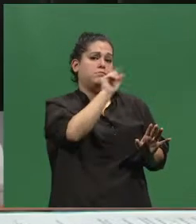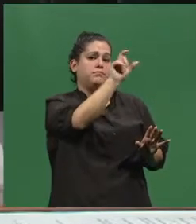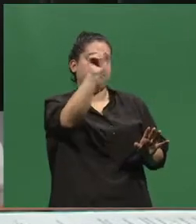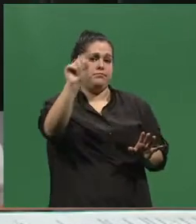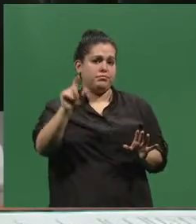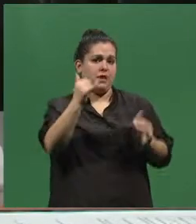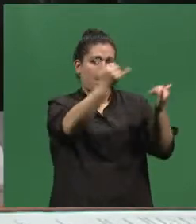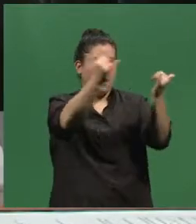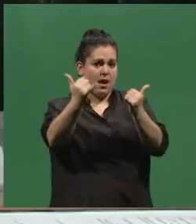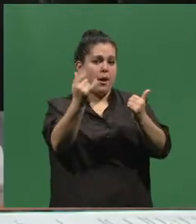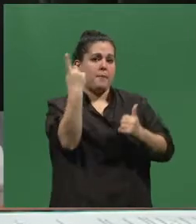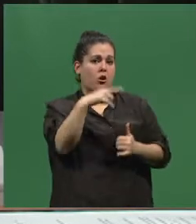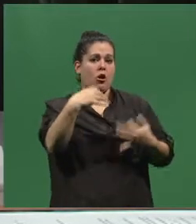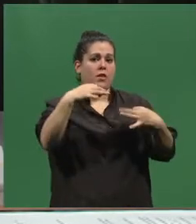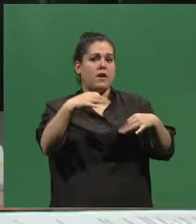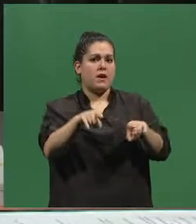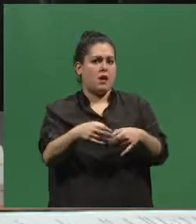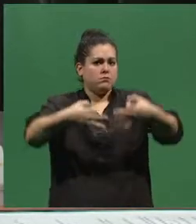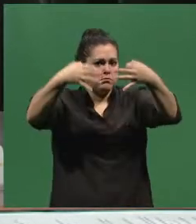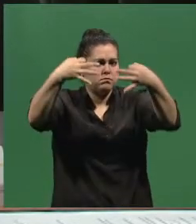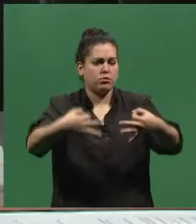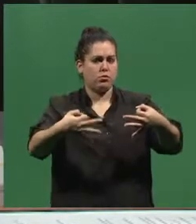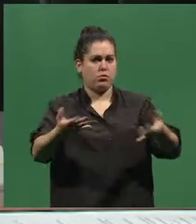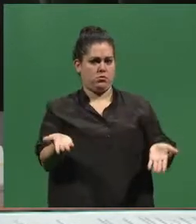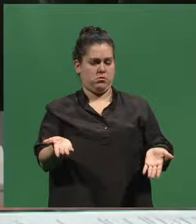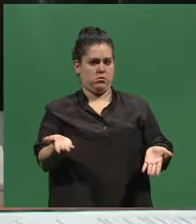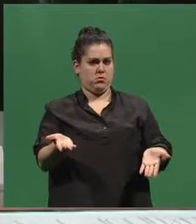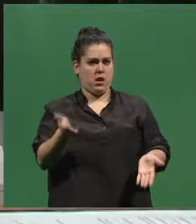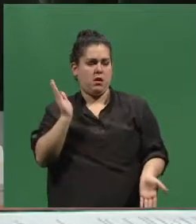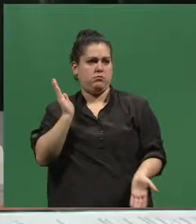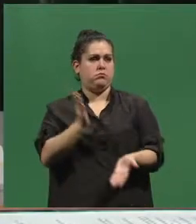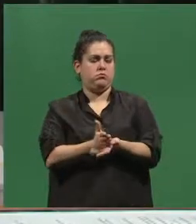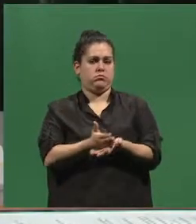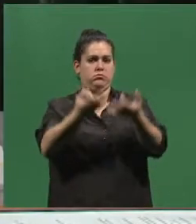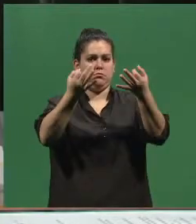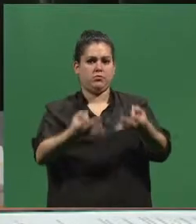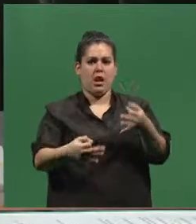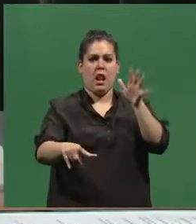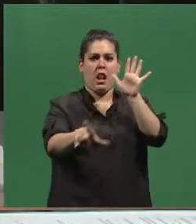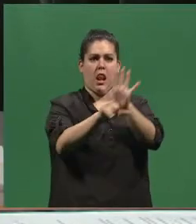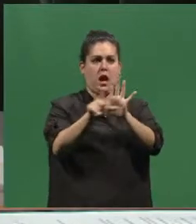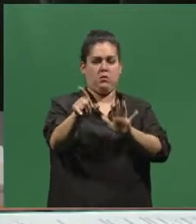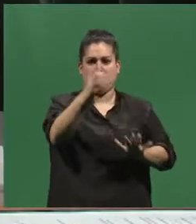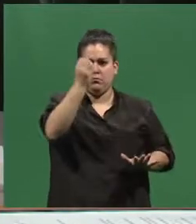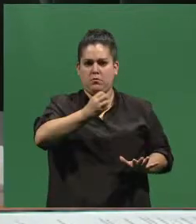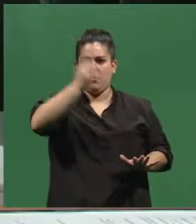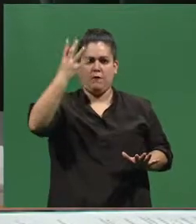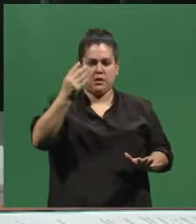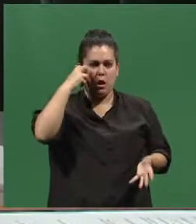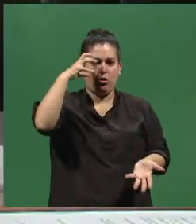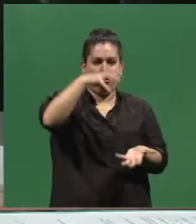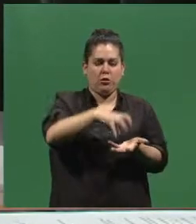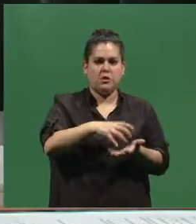constitución, habría que darle el peso que tiene una ley sancionada en el Congreso de la Nación y que se cumpla a través